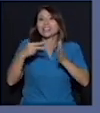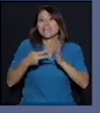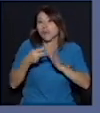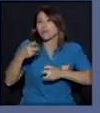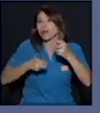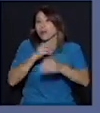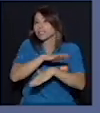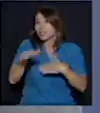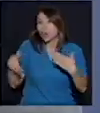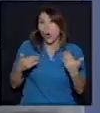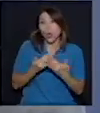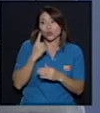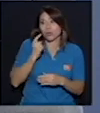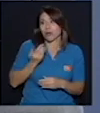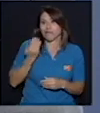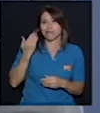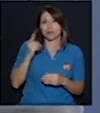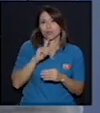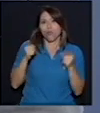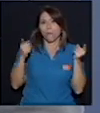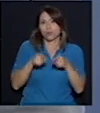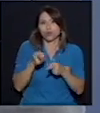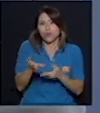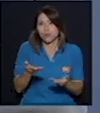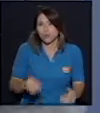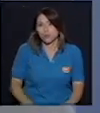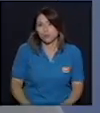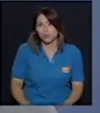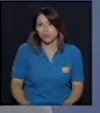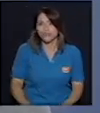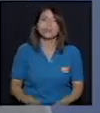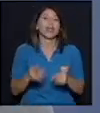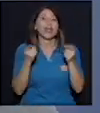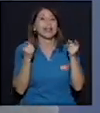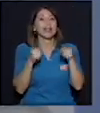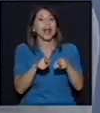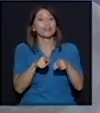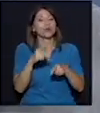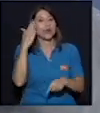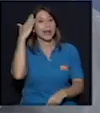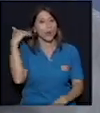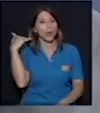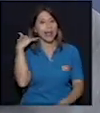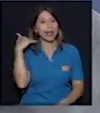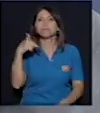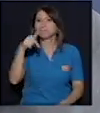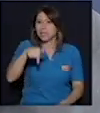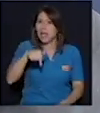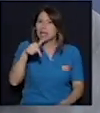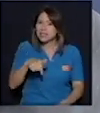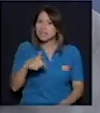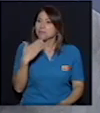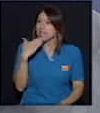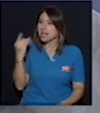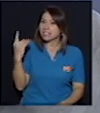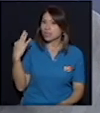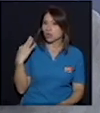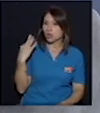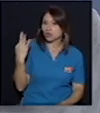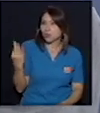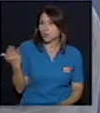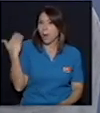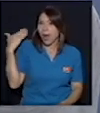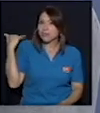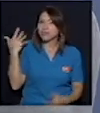pasado reciente esta confrontación. En el caso de Corea, que aquí lo analizamos gracias a su invitación en algún